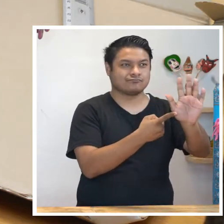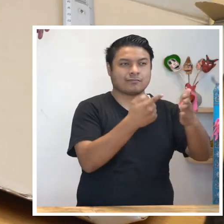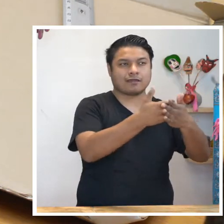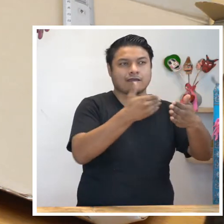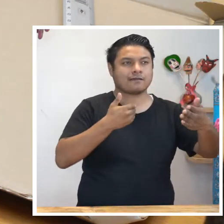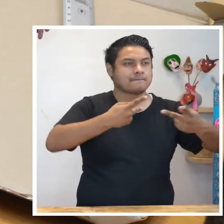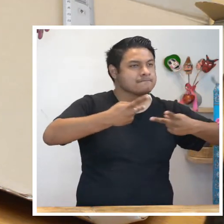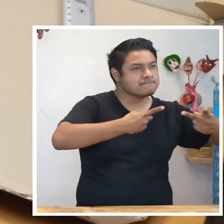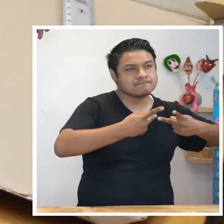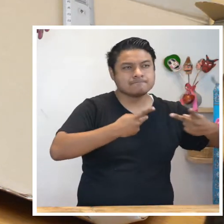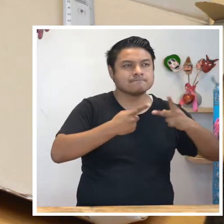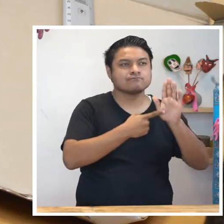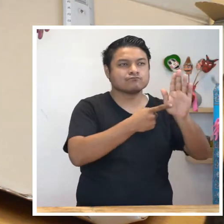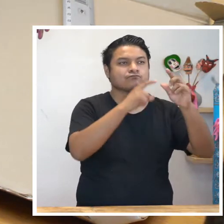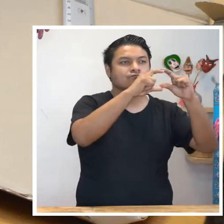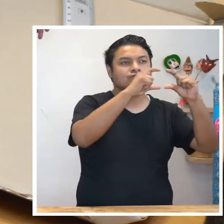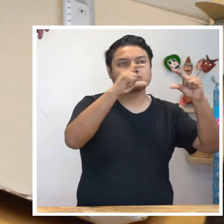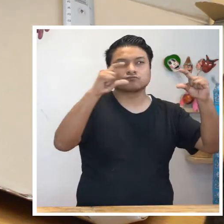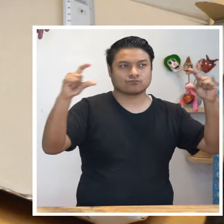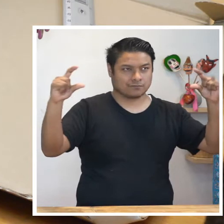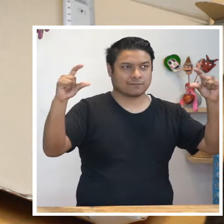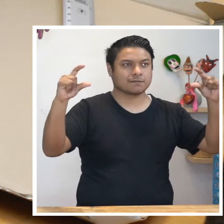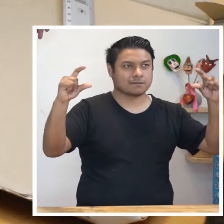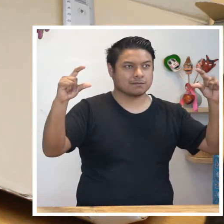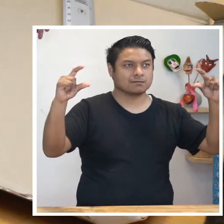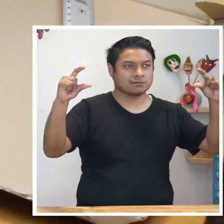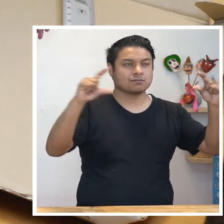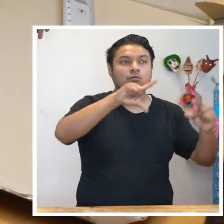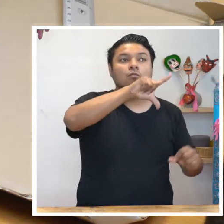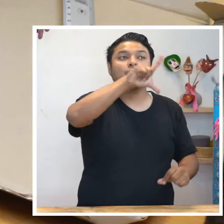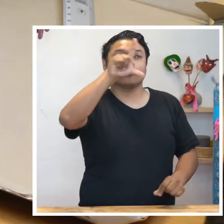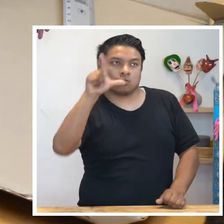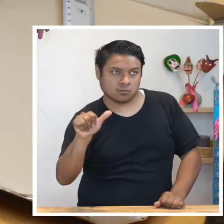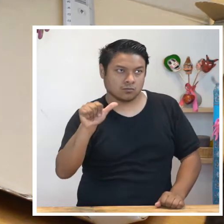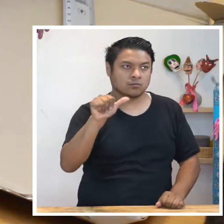Después elegimos lo que son nuestras puntas.